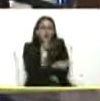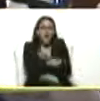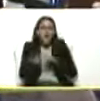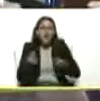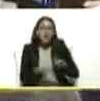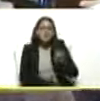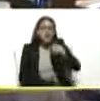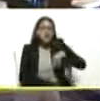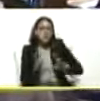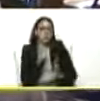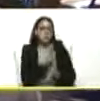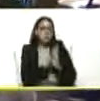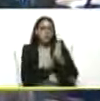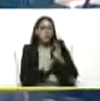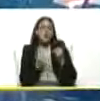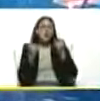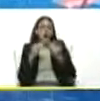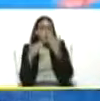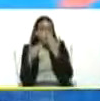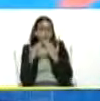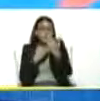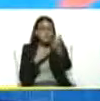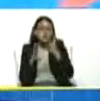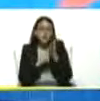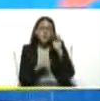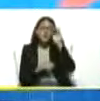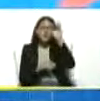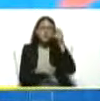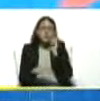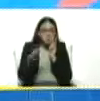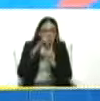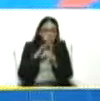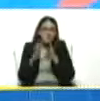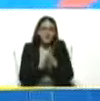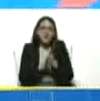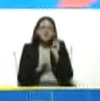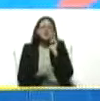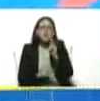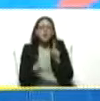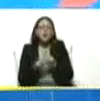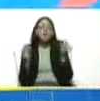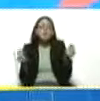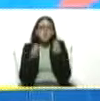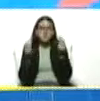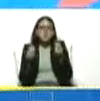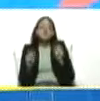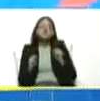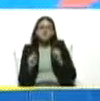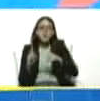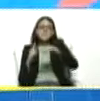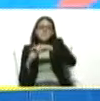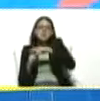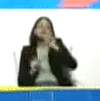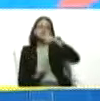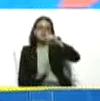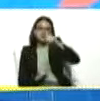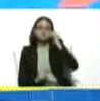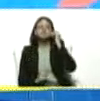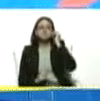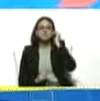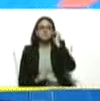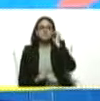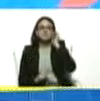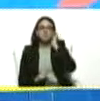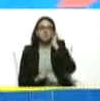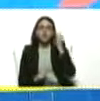Y todo lo que se ve en el horizonte es bueno, crecimiento positivo.